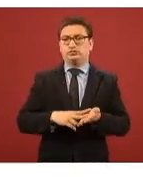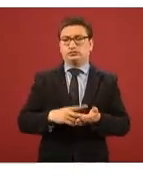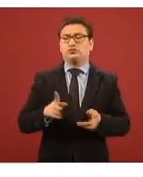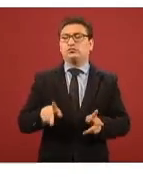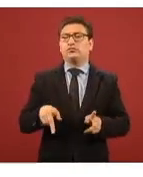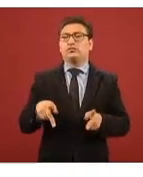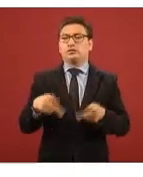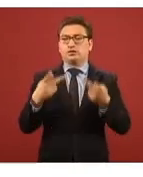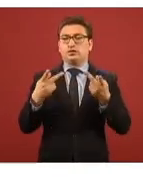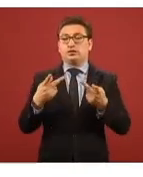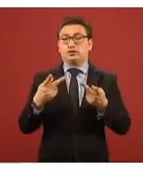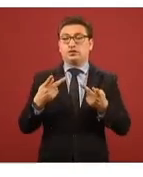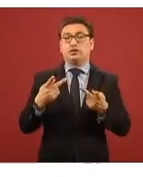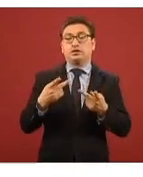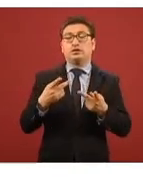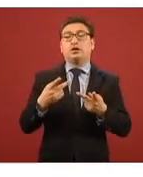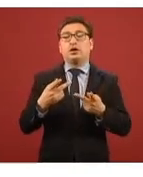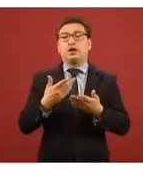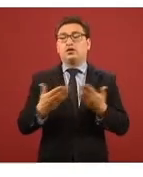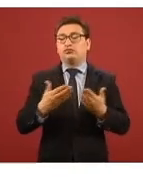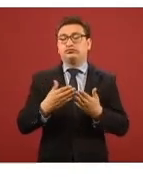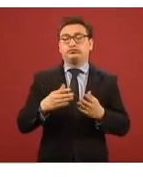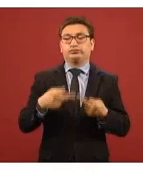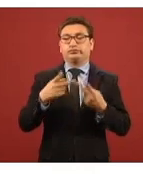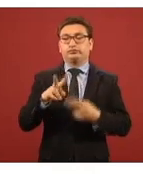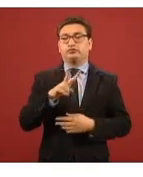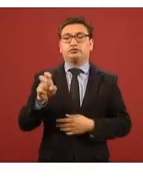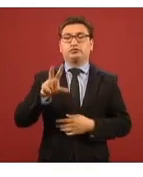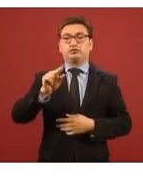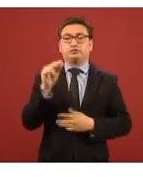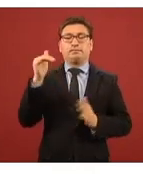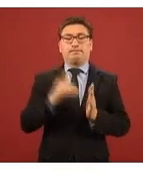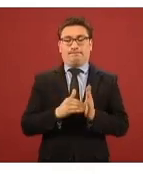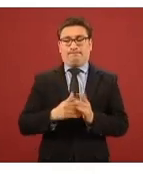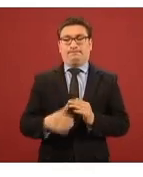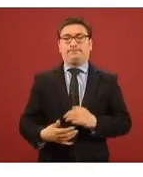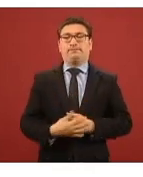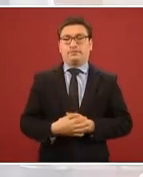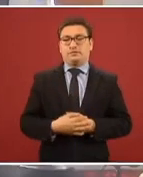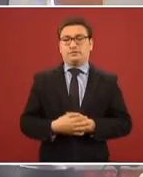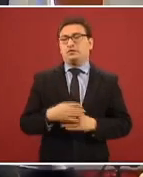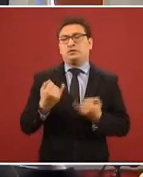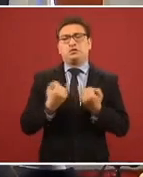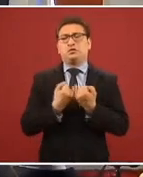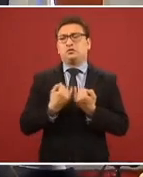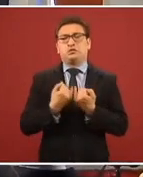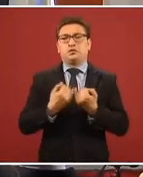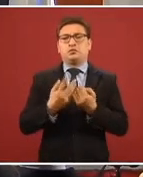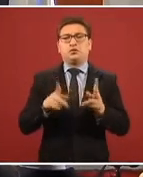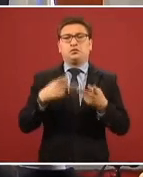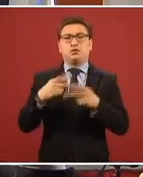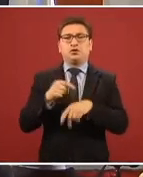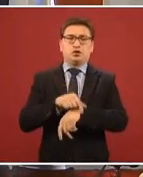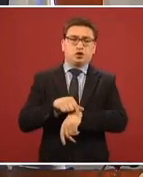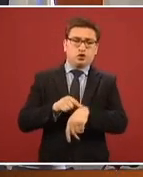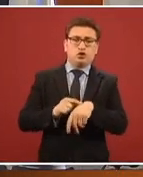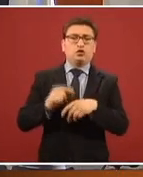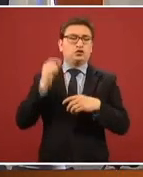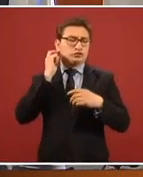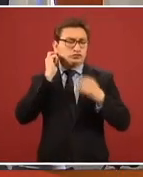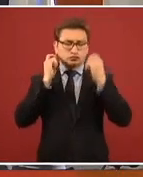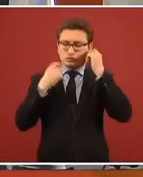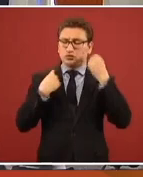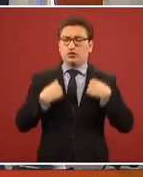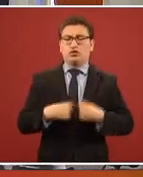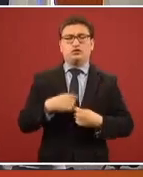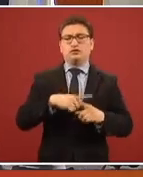el precio inicial me refiero y se vendió en 280 mil pesos y así vendimos también la mayoría de la joyería que ahora sí tuvo un buen recibimiento